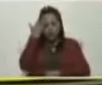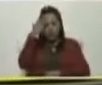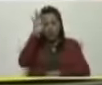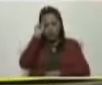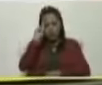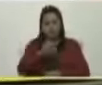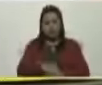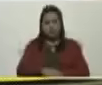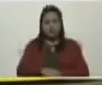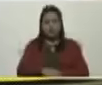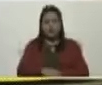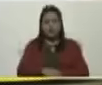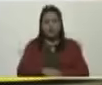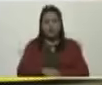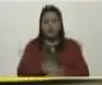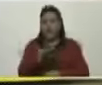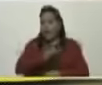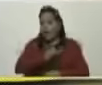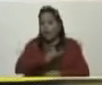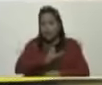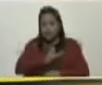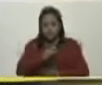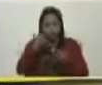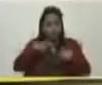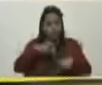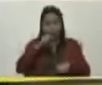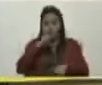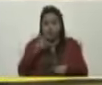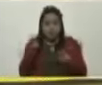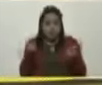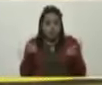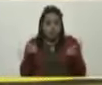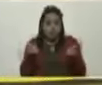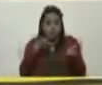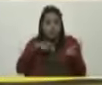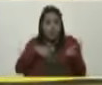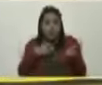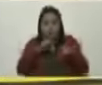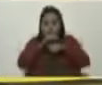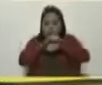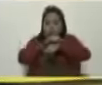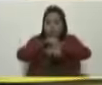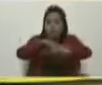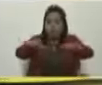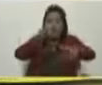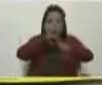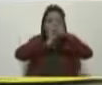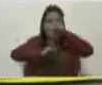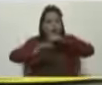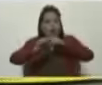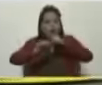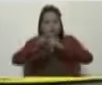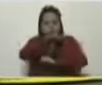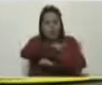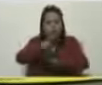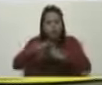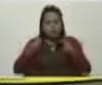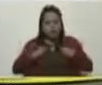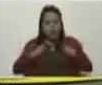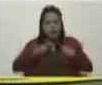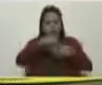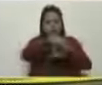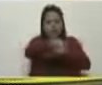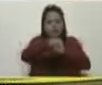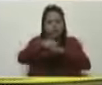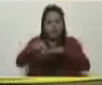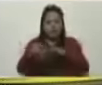y la alcaldía como tal no tiene los recursos para poder llevarle el agua a los habitantes de nuestro municipio.